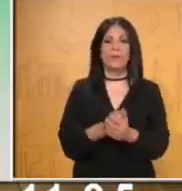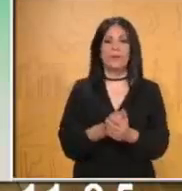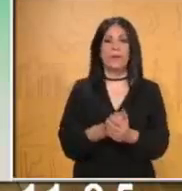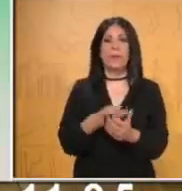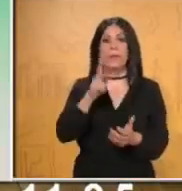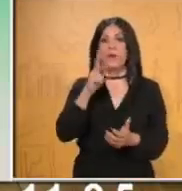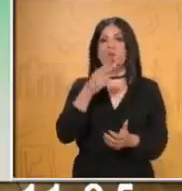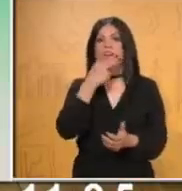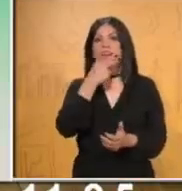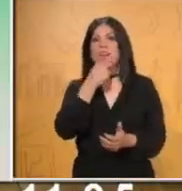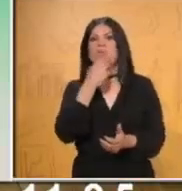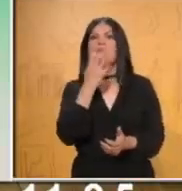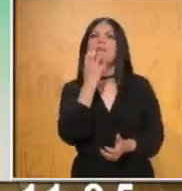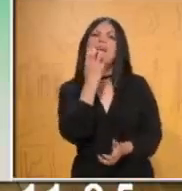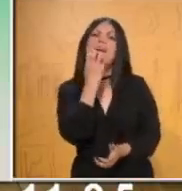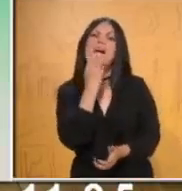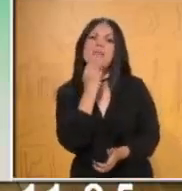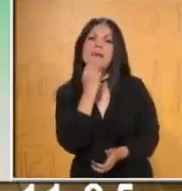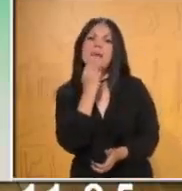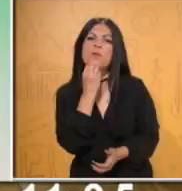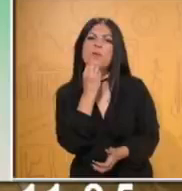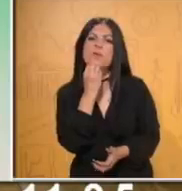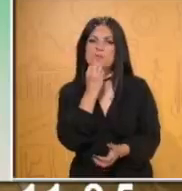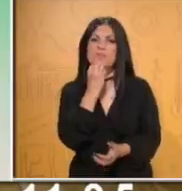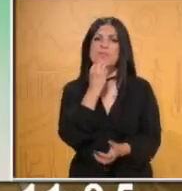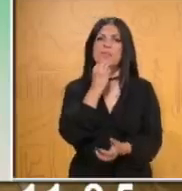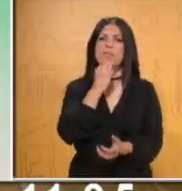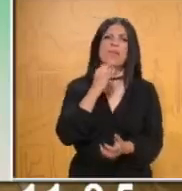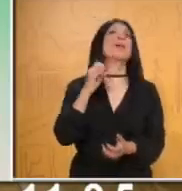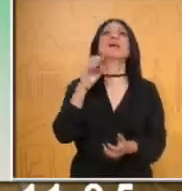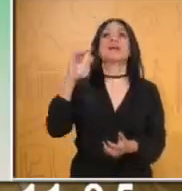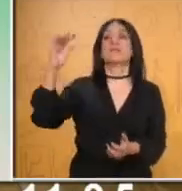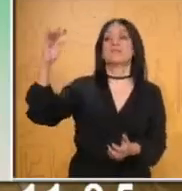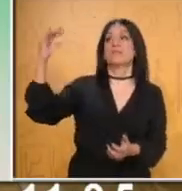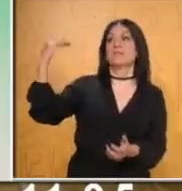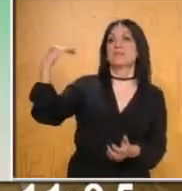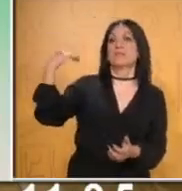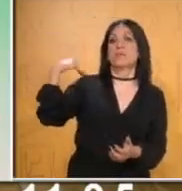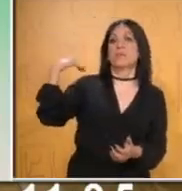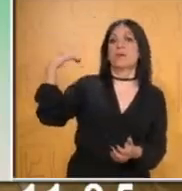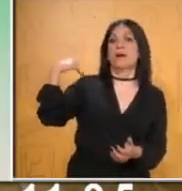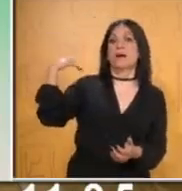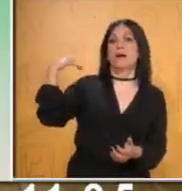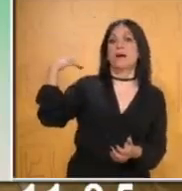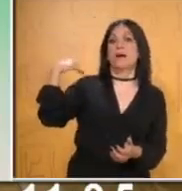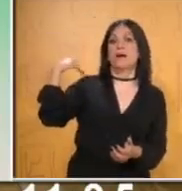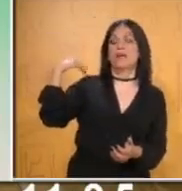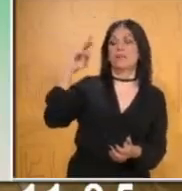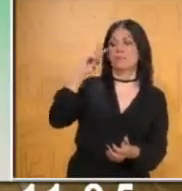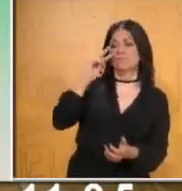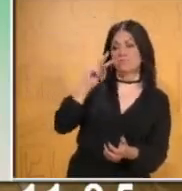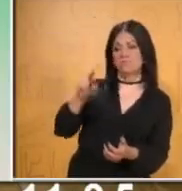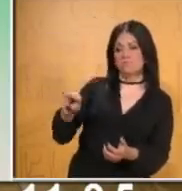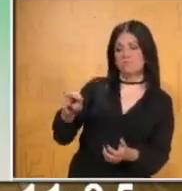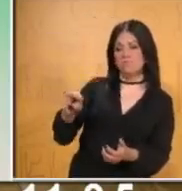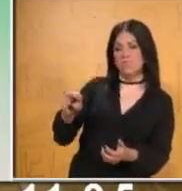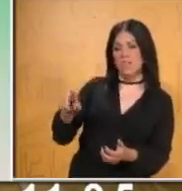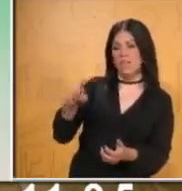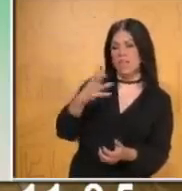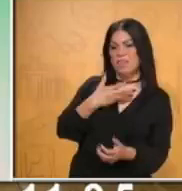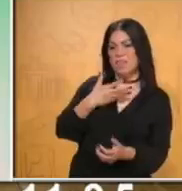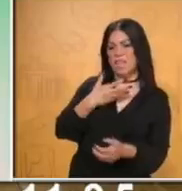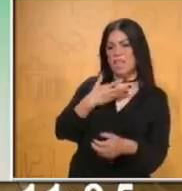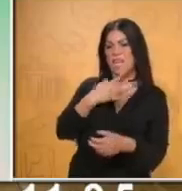Scrooge es tocado por el hijo enfermo de Cratchit, llamado Tim, y este segundo espíritu le revela